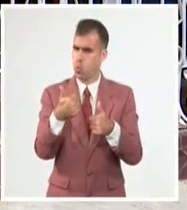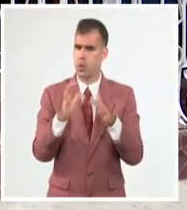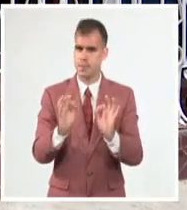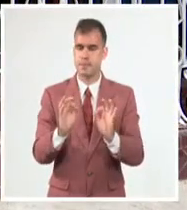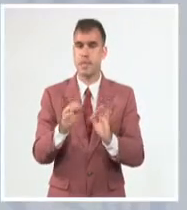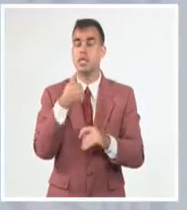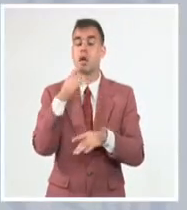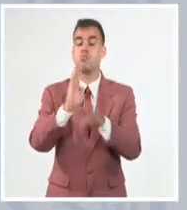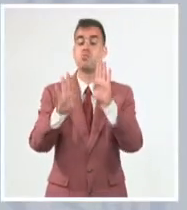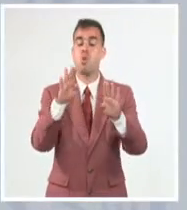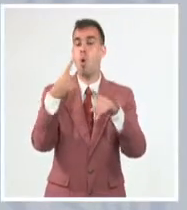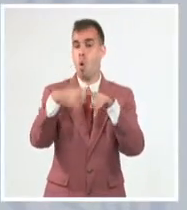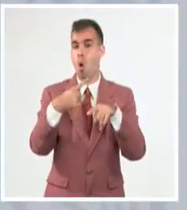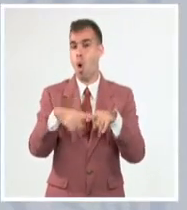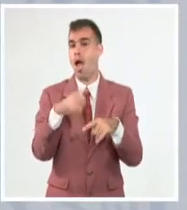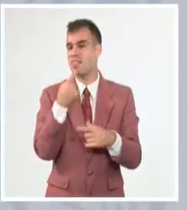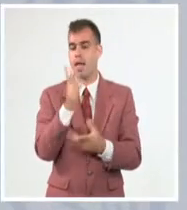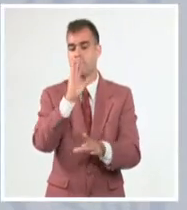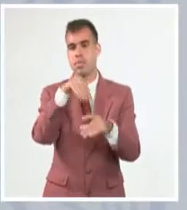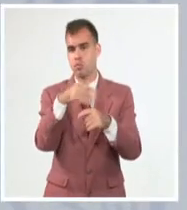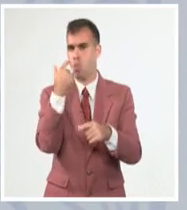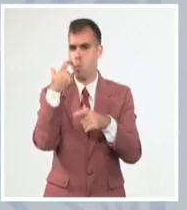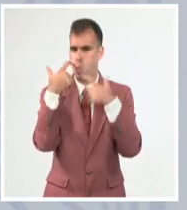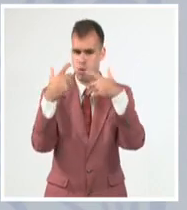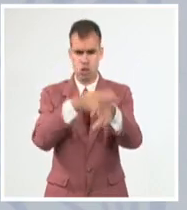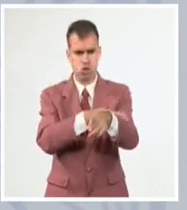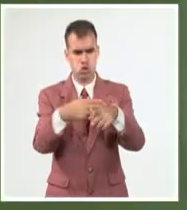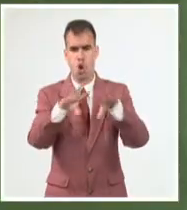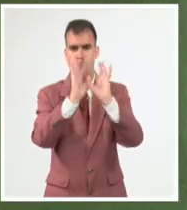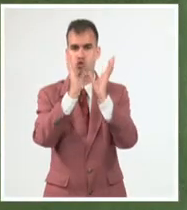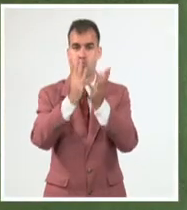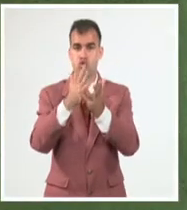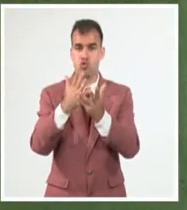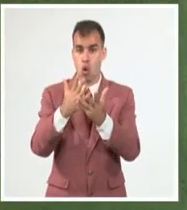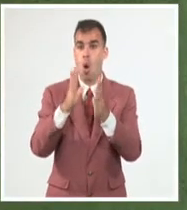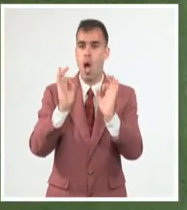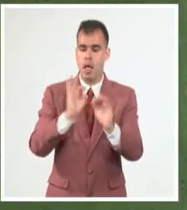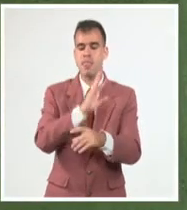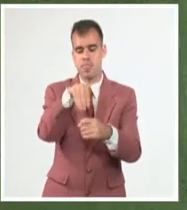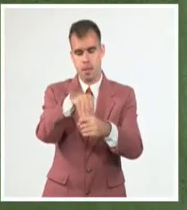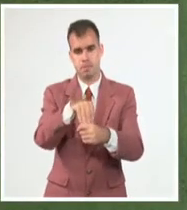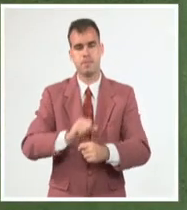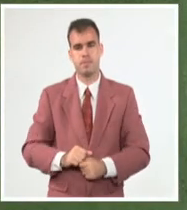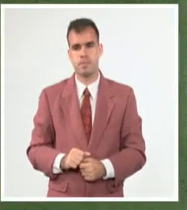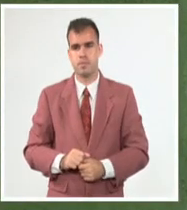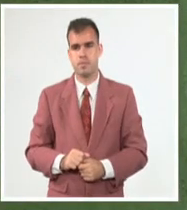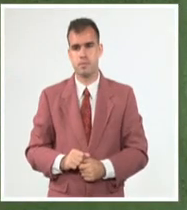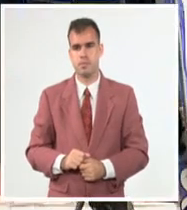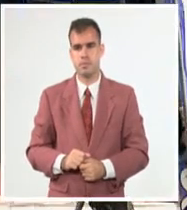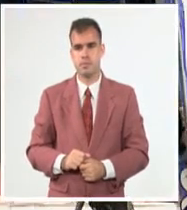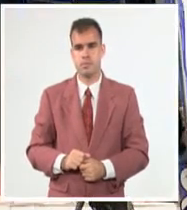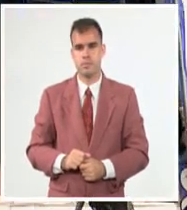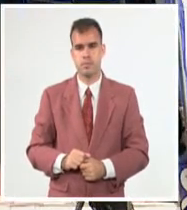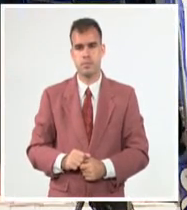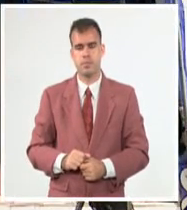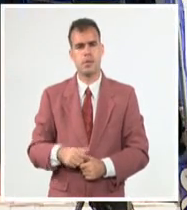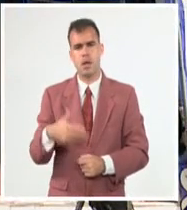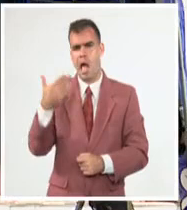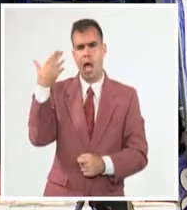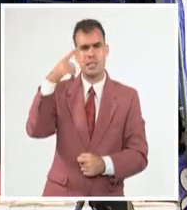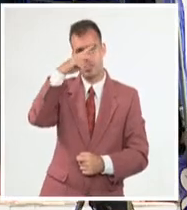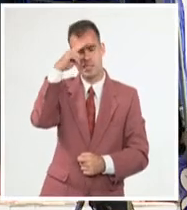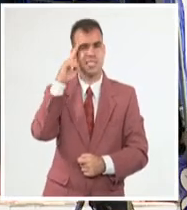seminario guardan y comparten la riqueza histórica, religiosa, cultural de esta localidad habanera. Bautizada como Quisicuava en el siglo